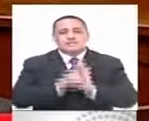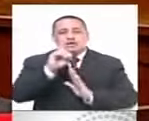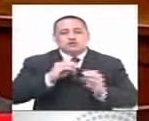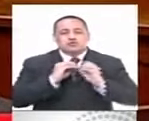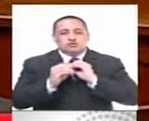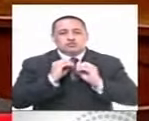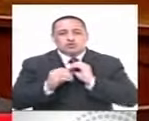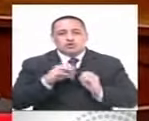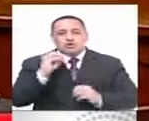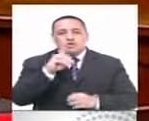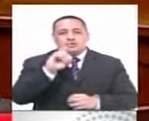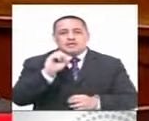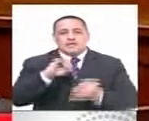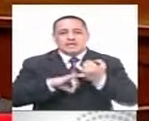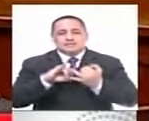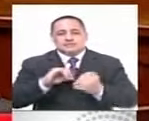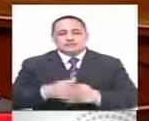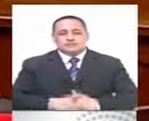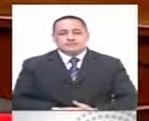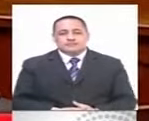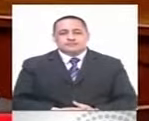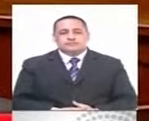Sostenible, ODS.